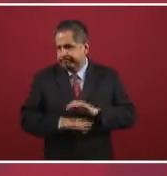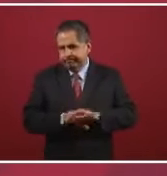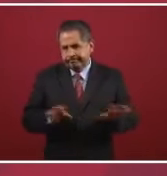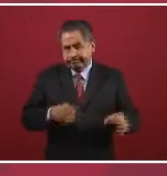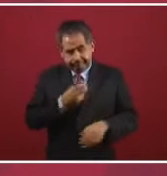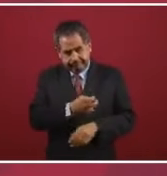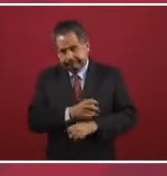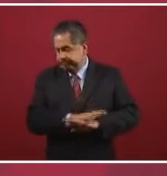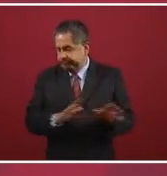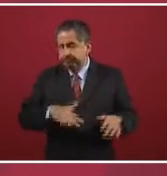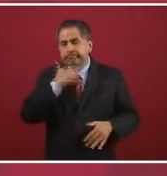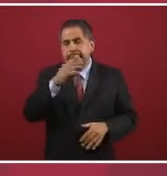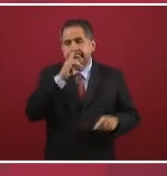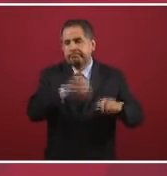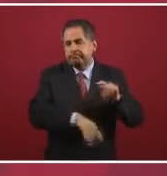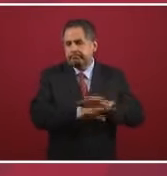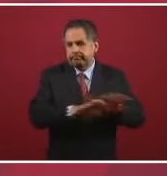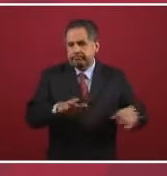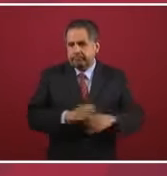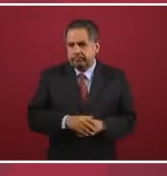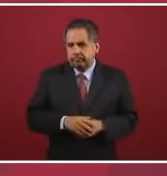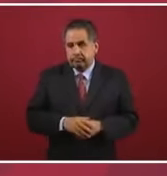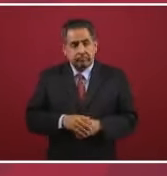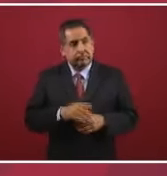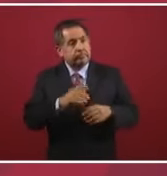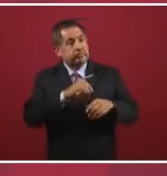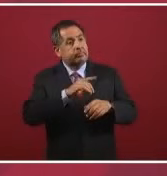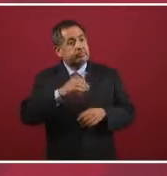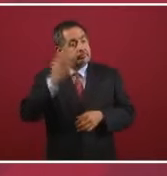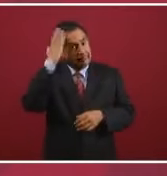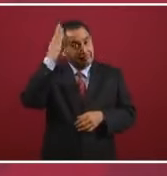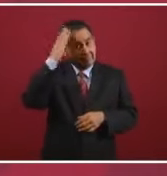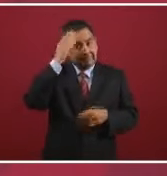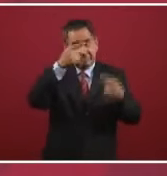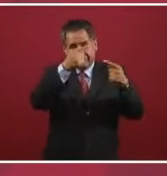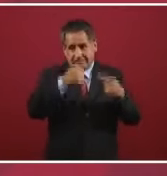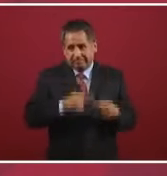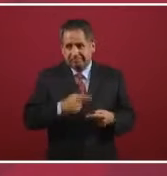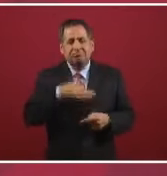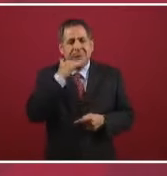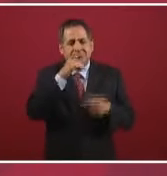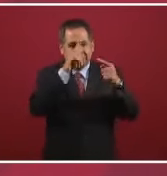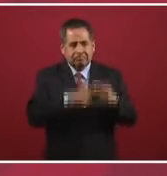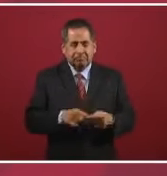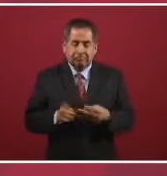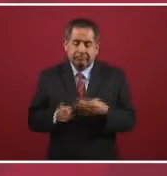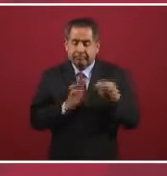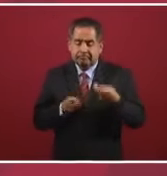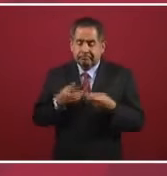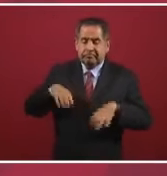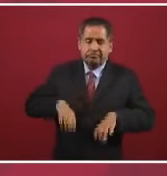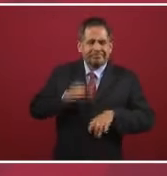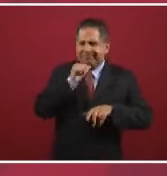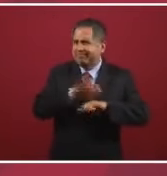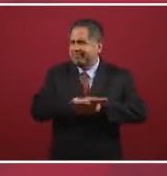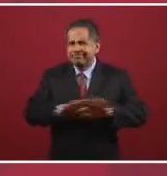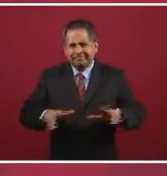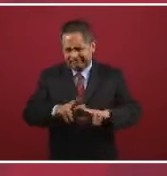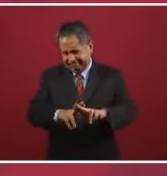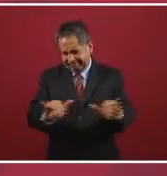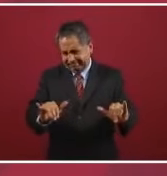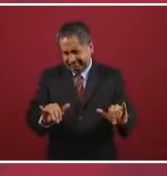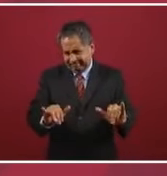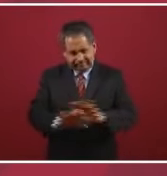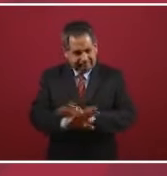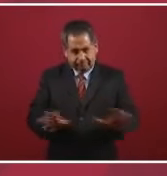con la corrupción. Arriba y abajo. No va a haber huachicol, ni arriba ni abajo.